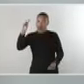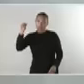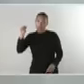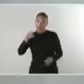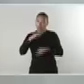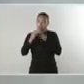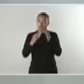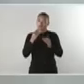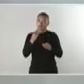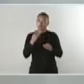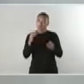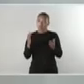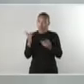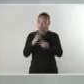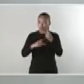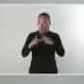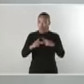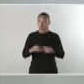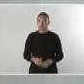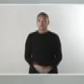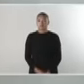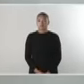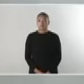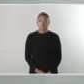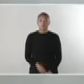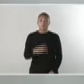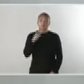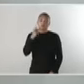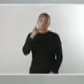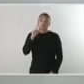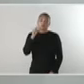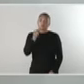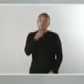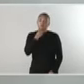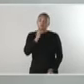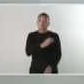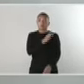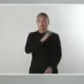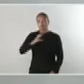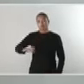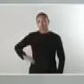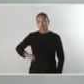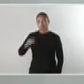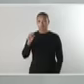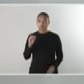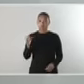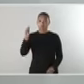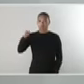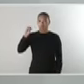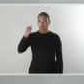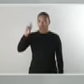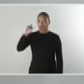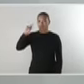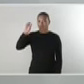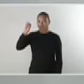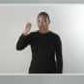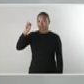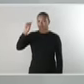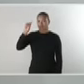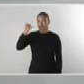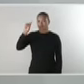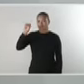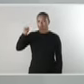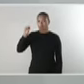bueno vendrá por tiene el uso de la palabra por un minuto el candidato del partido movimiento ciudadano Gustavo Adolfo